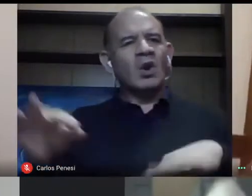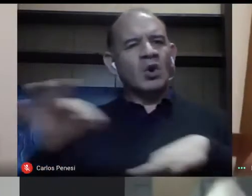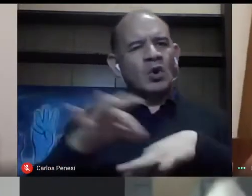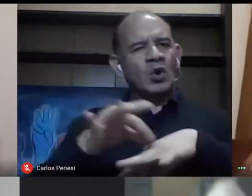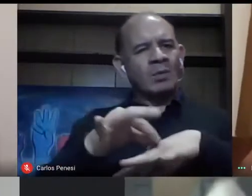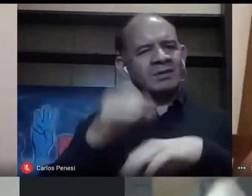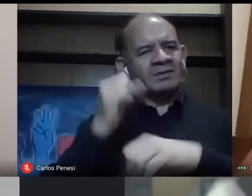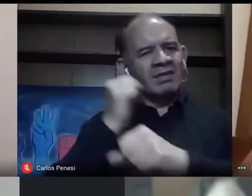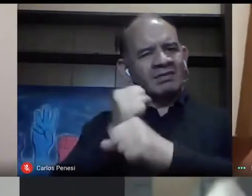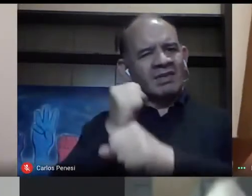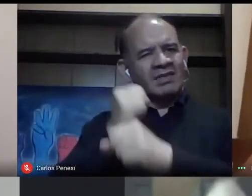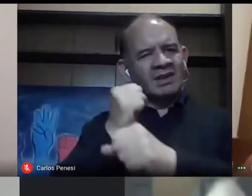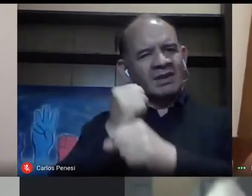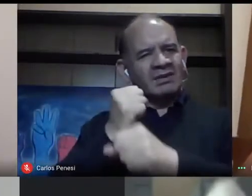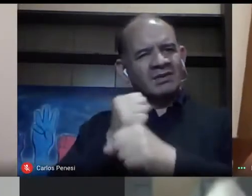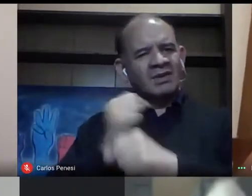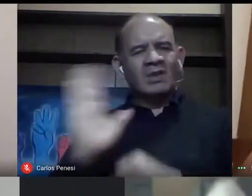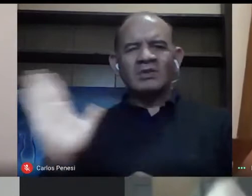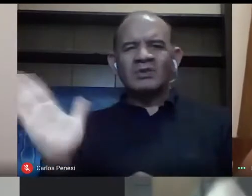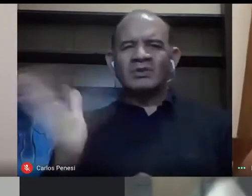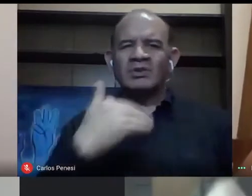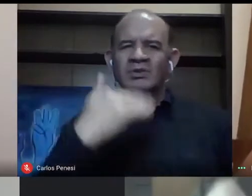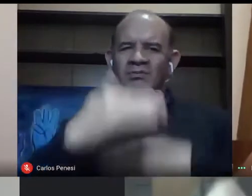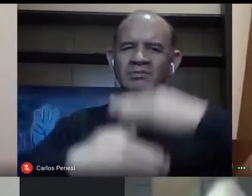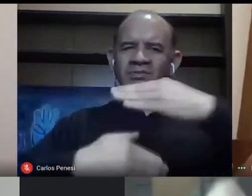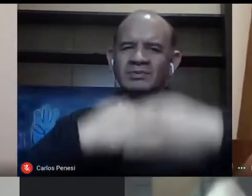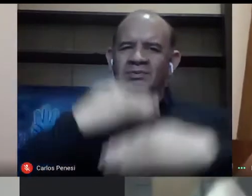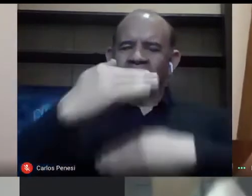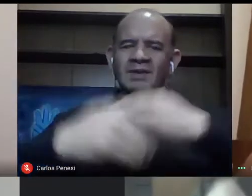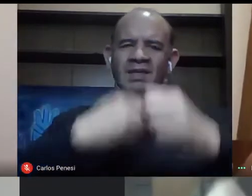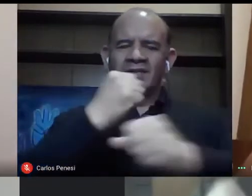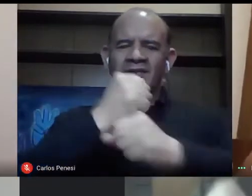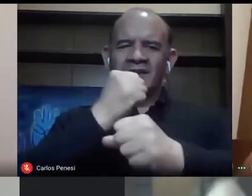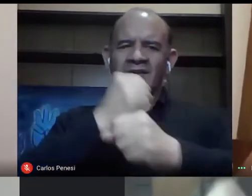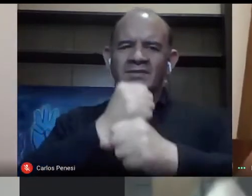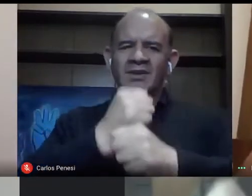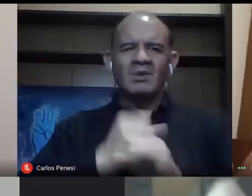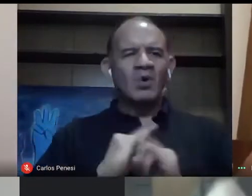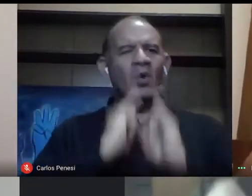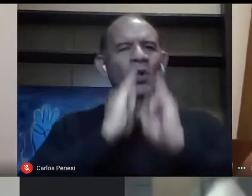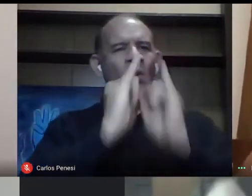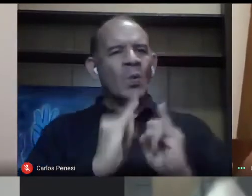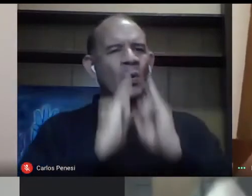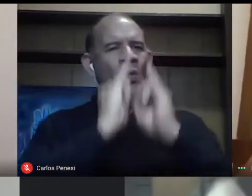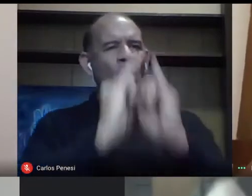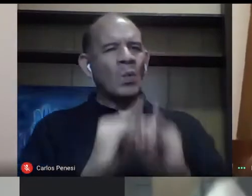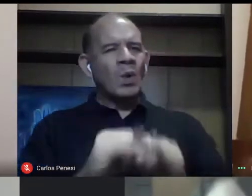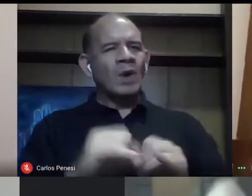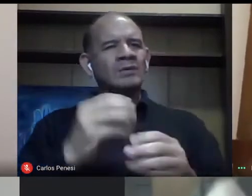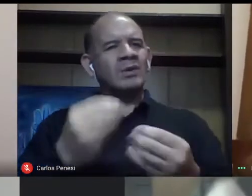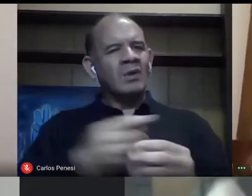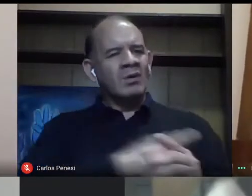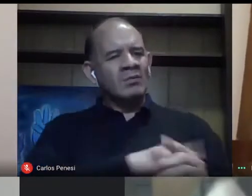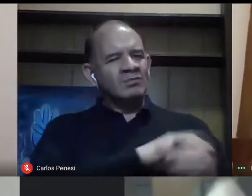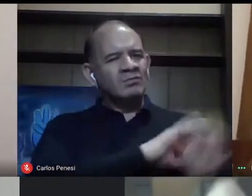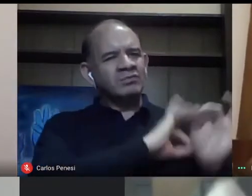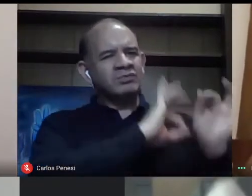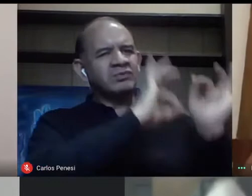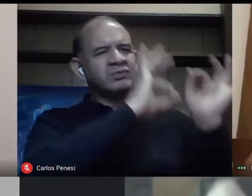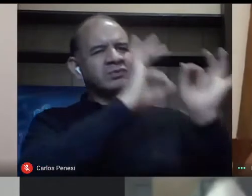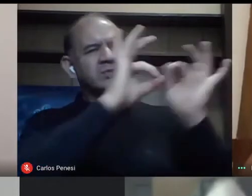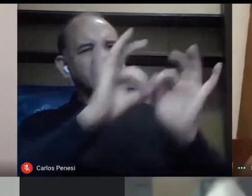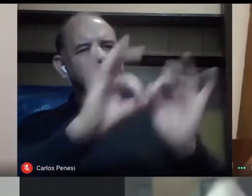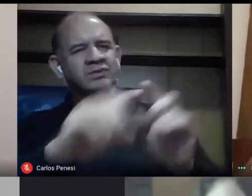Y de Tiflonexos en todo este proceso. Entonces, queremos que nos cuentes cómo fue el proceso del Tratado de Marrakech, ya que vos estuviste